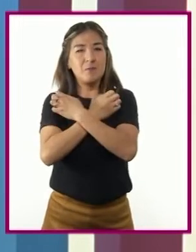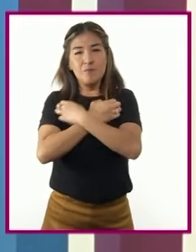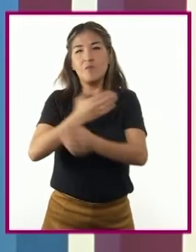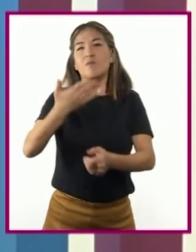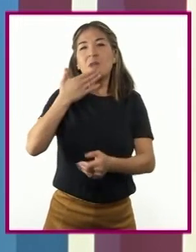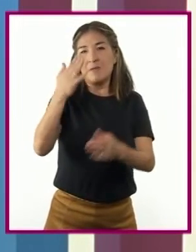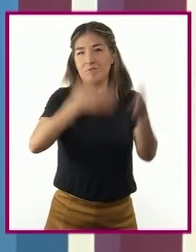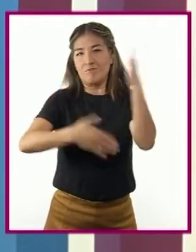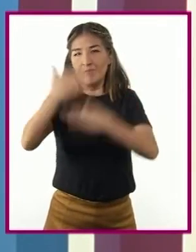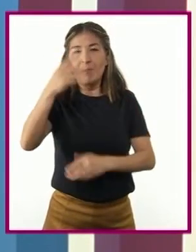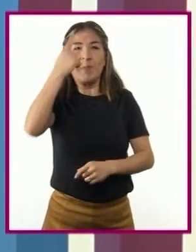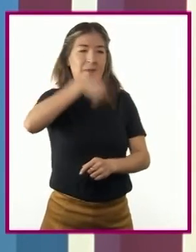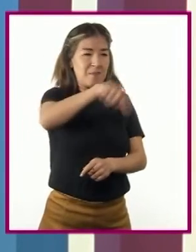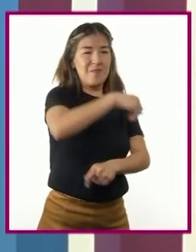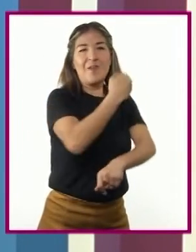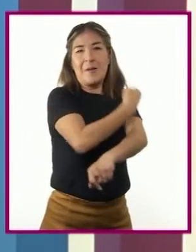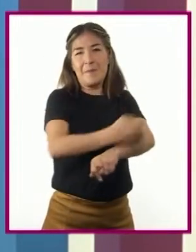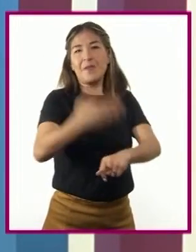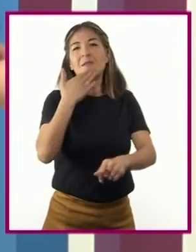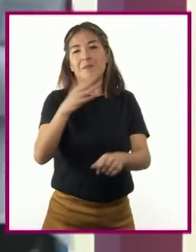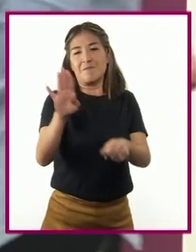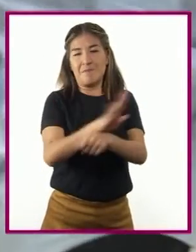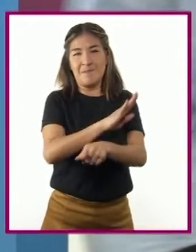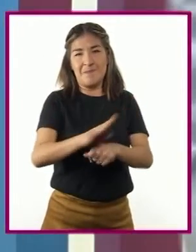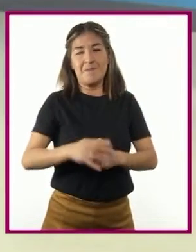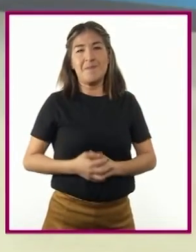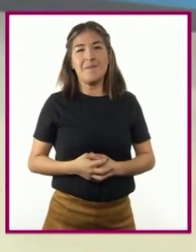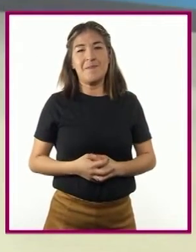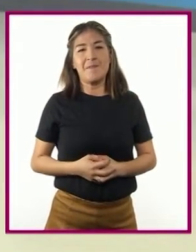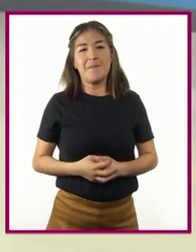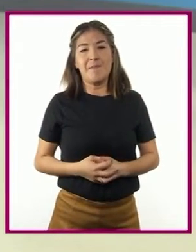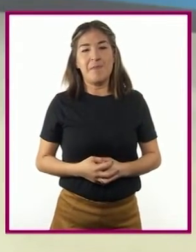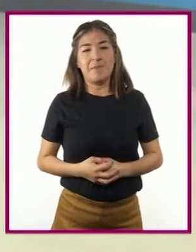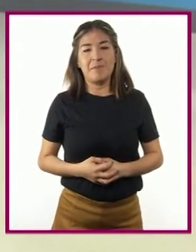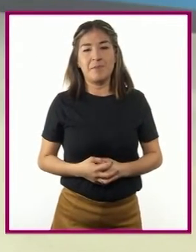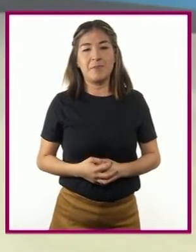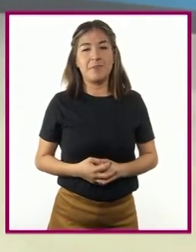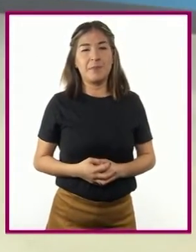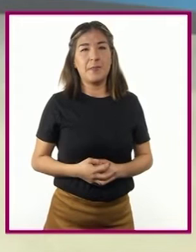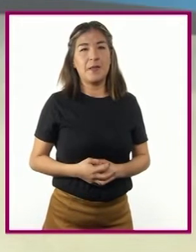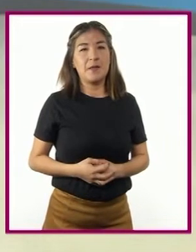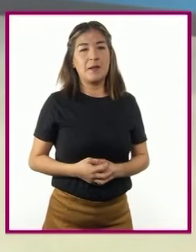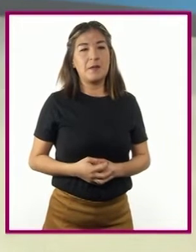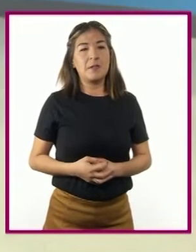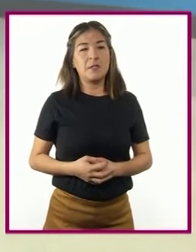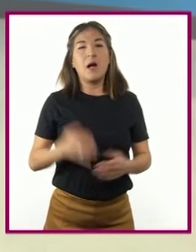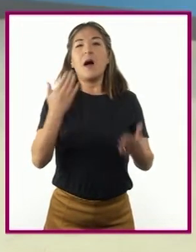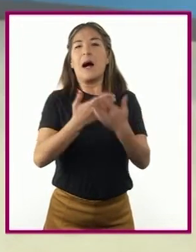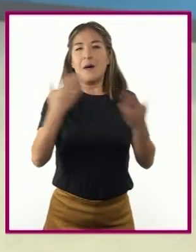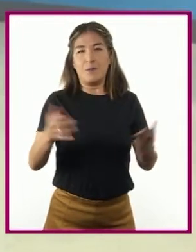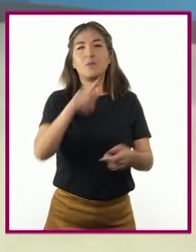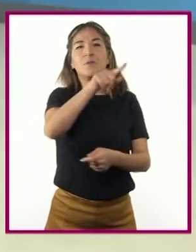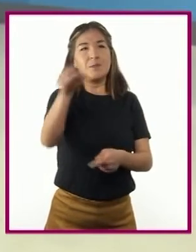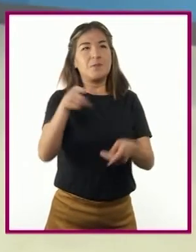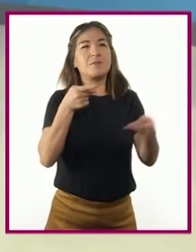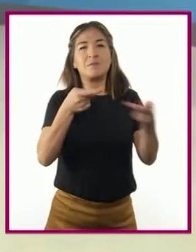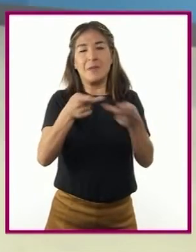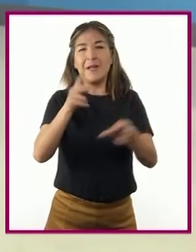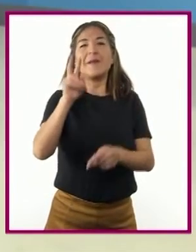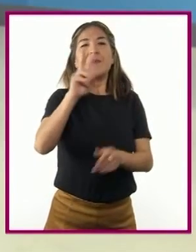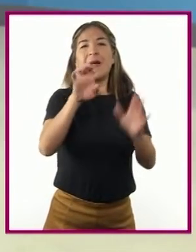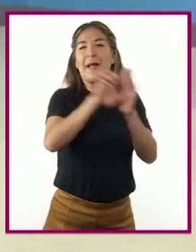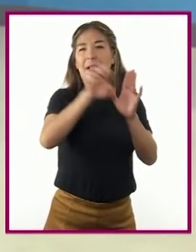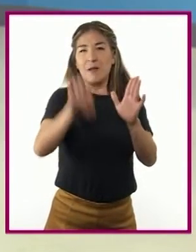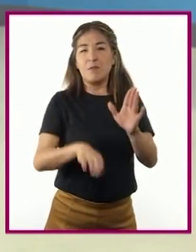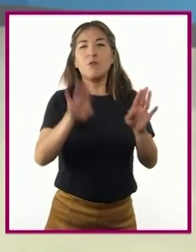vida y la de sus familias. A continuación les presentamos diferentes